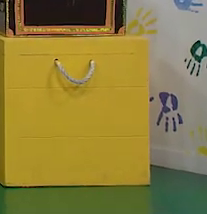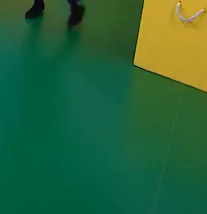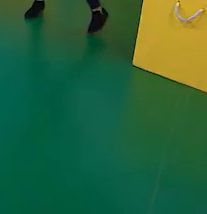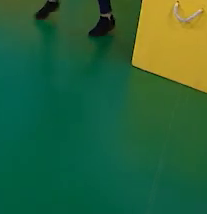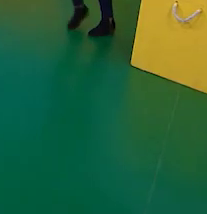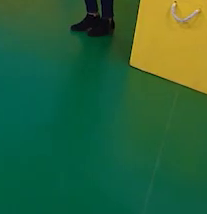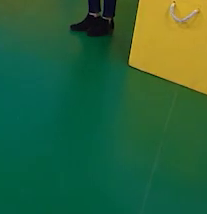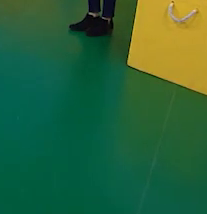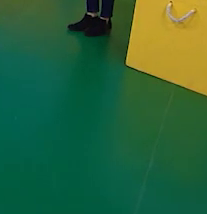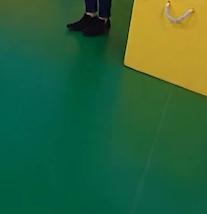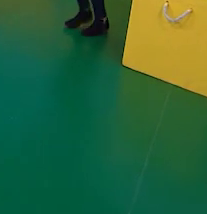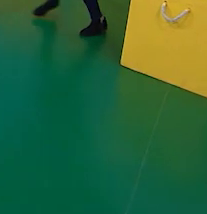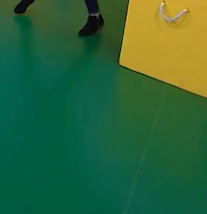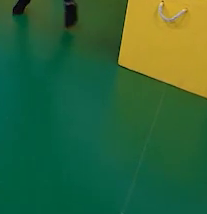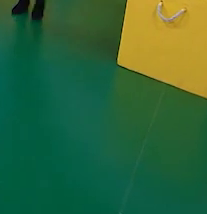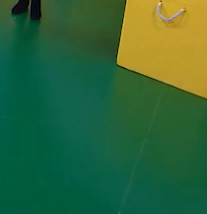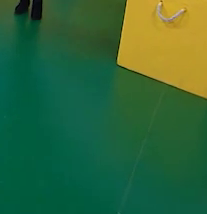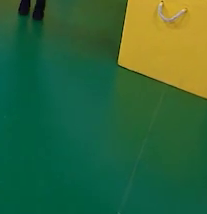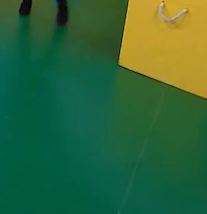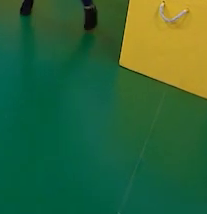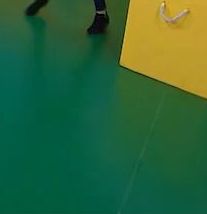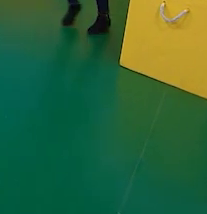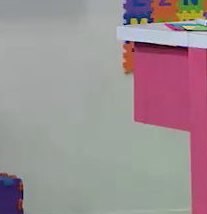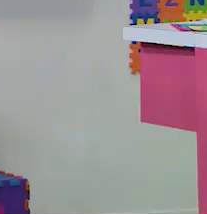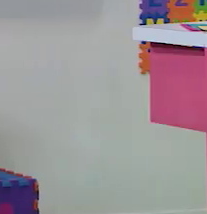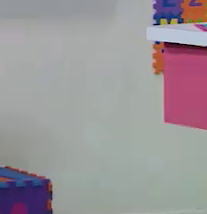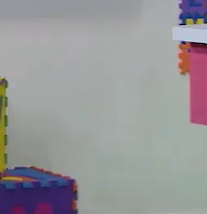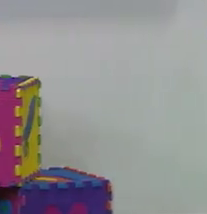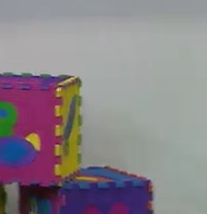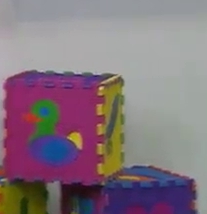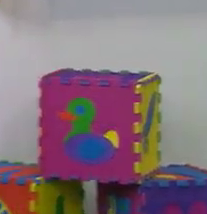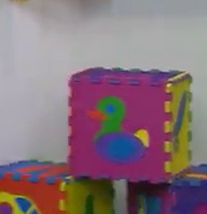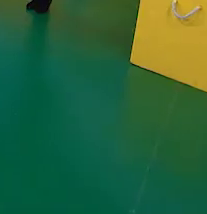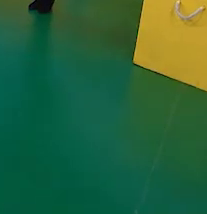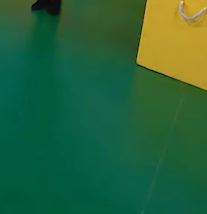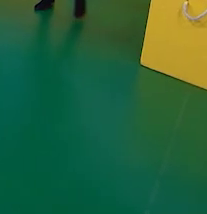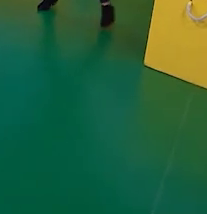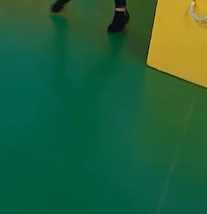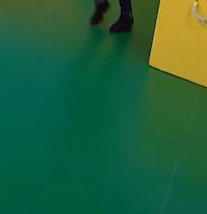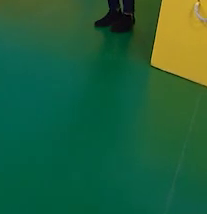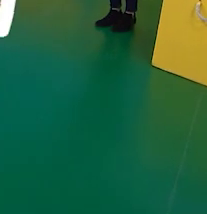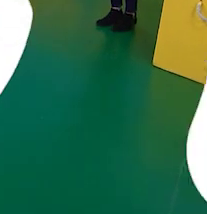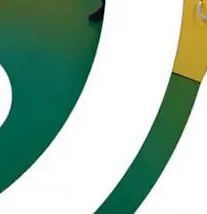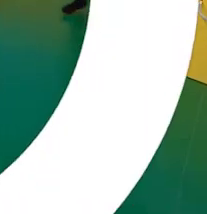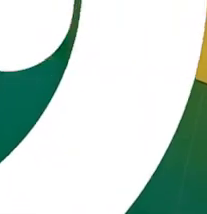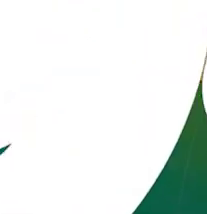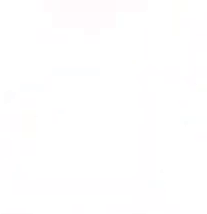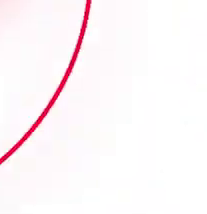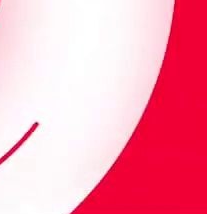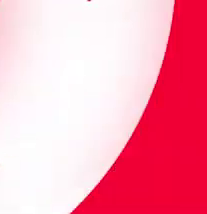Yo voy a hacer brincos grandes hacia allá, como haciendo un paso de gigante.